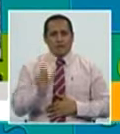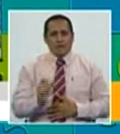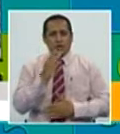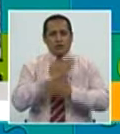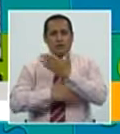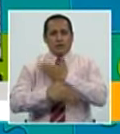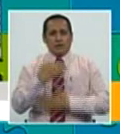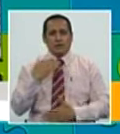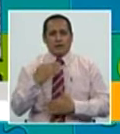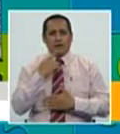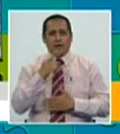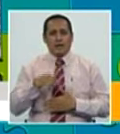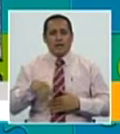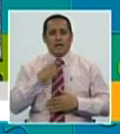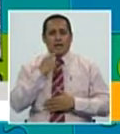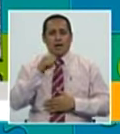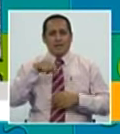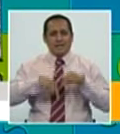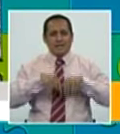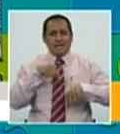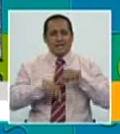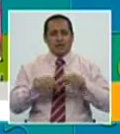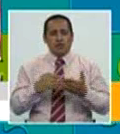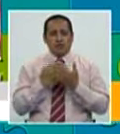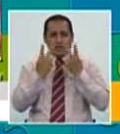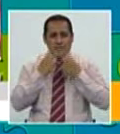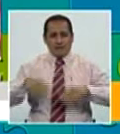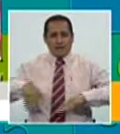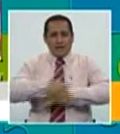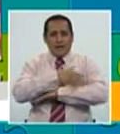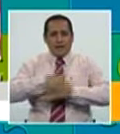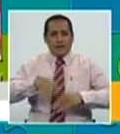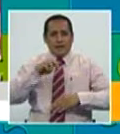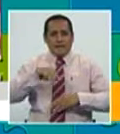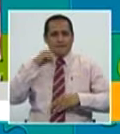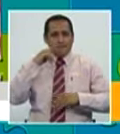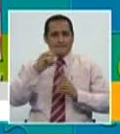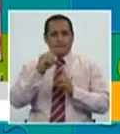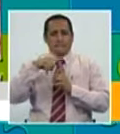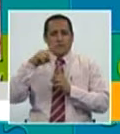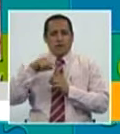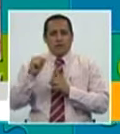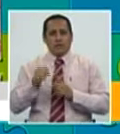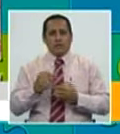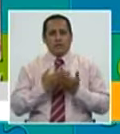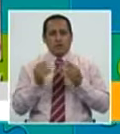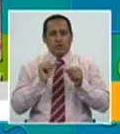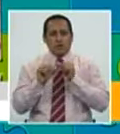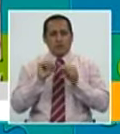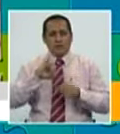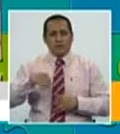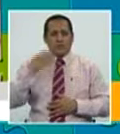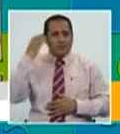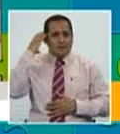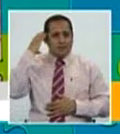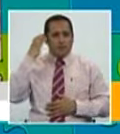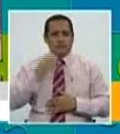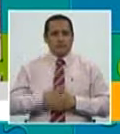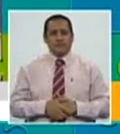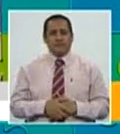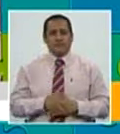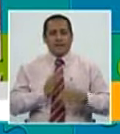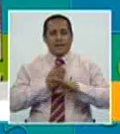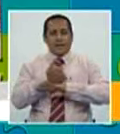de la Persona con Discapacidad Javier Díez Canseco, ubicado en la avenida Pedro Miota, cuadra 2, sin número, en San Juan